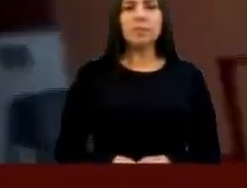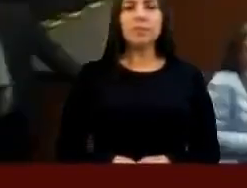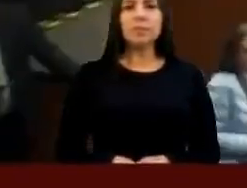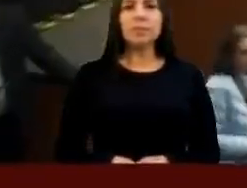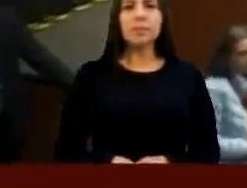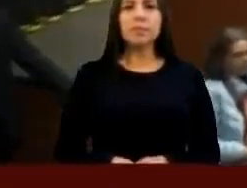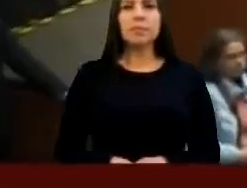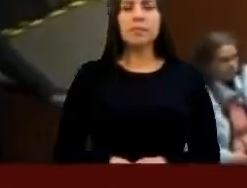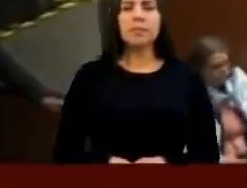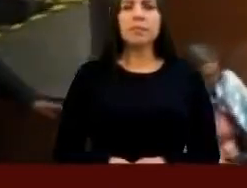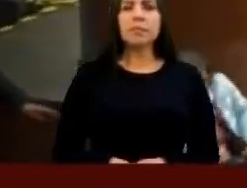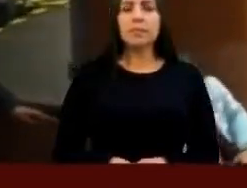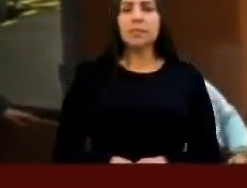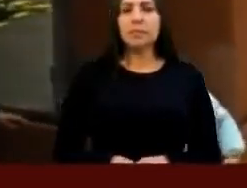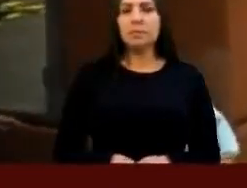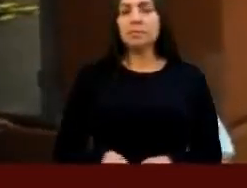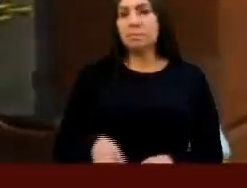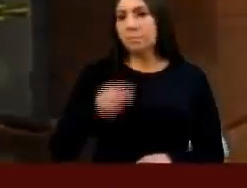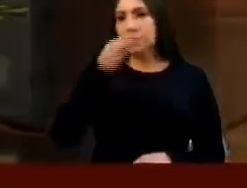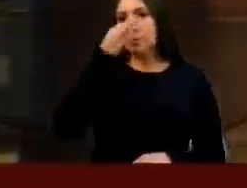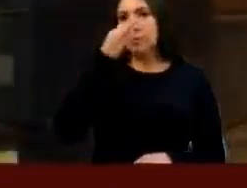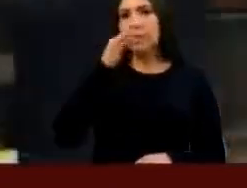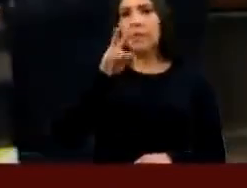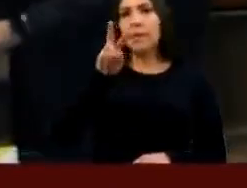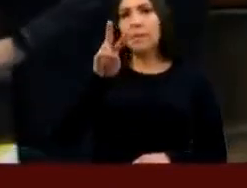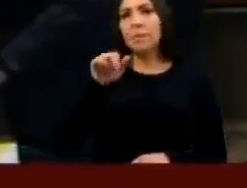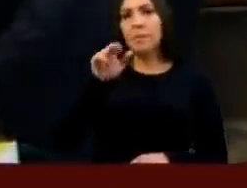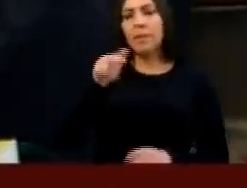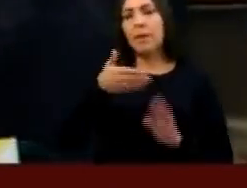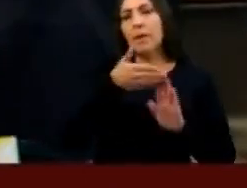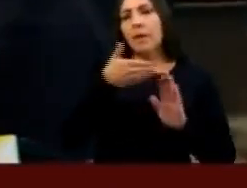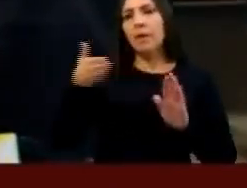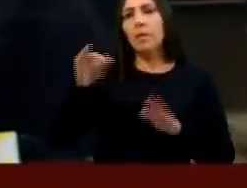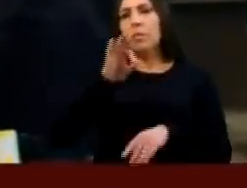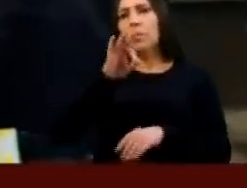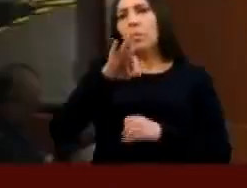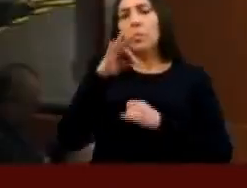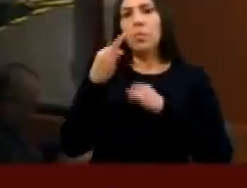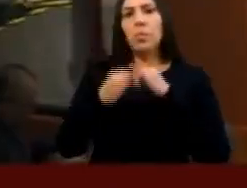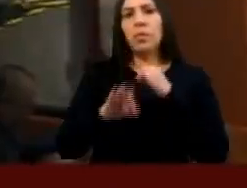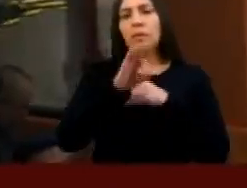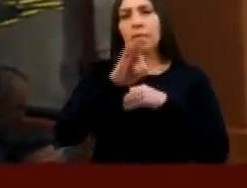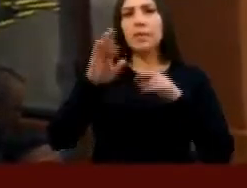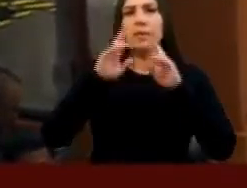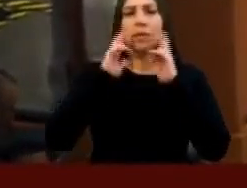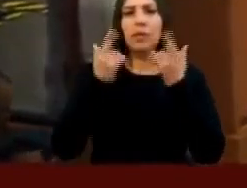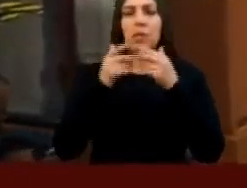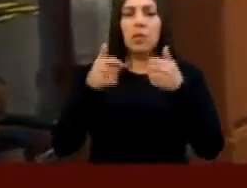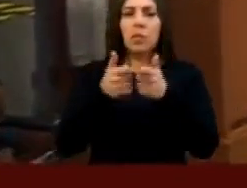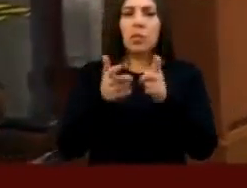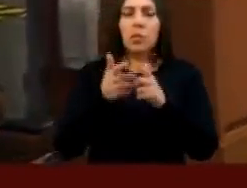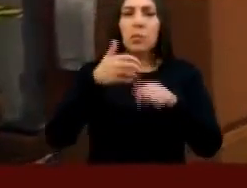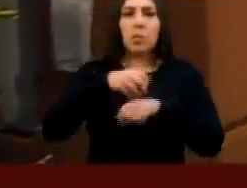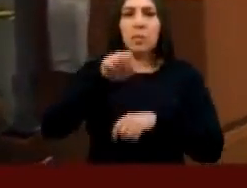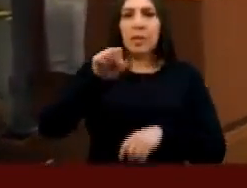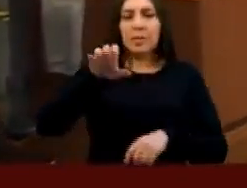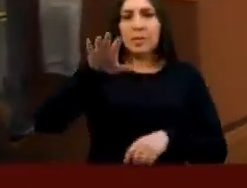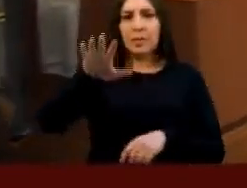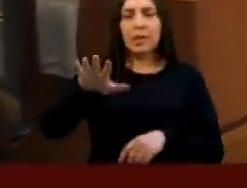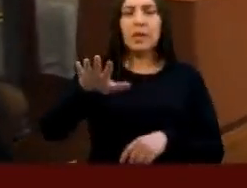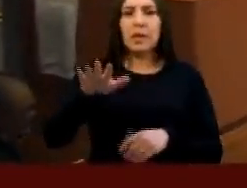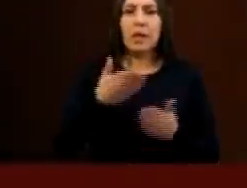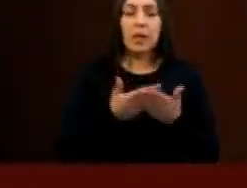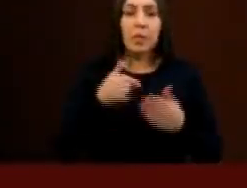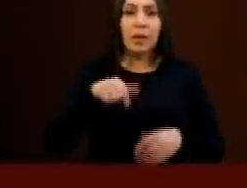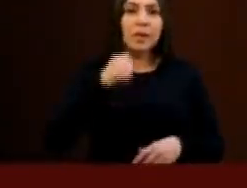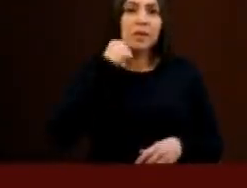En vísperas del último periodo ordinario de sesiones, del último año de ejercicio de la 65 legislatura, el Senado de la República tiene